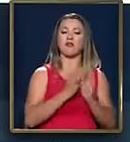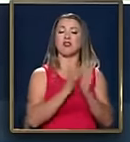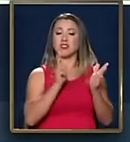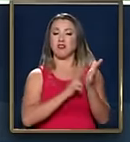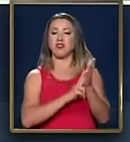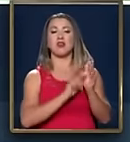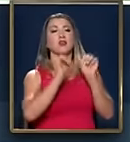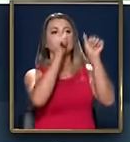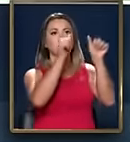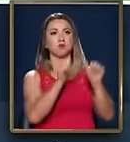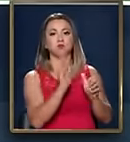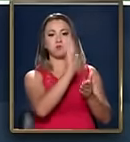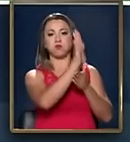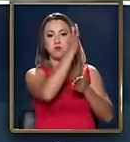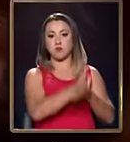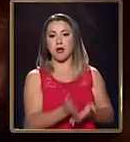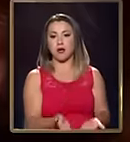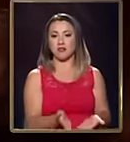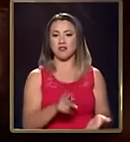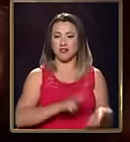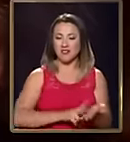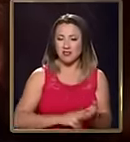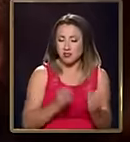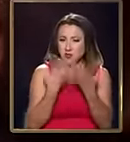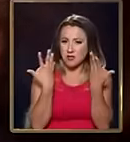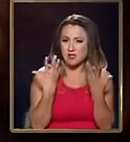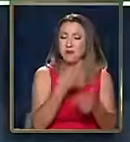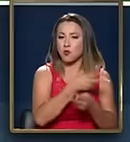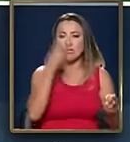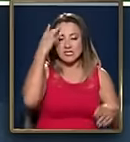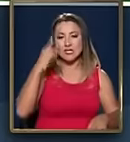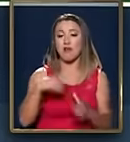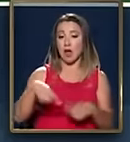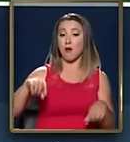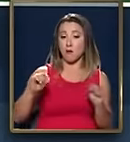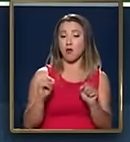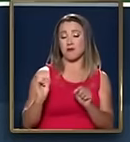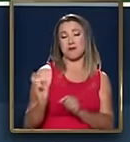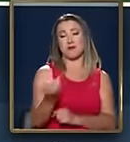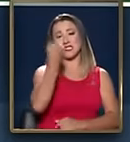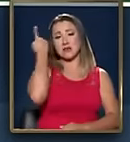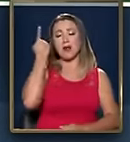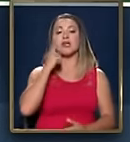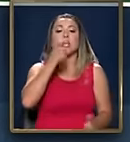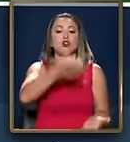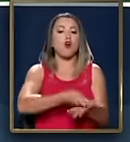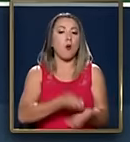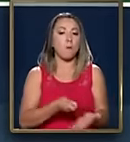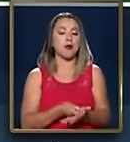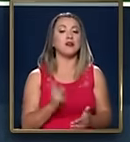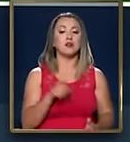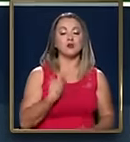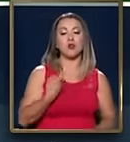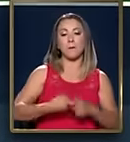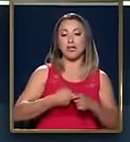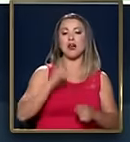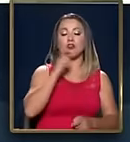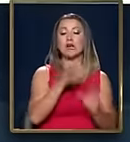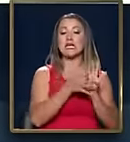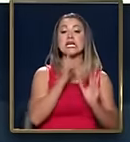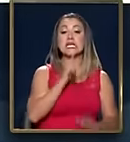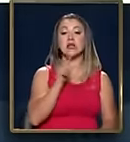más impresionante, que ustedes saben que hoy día Japón es uno de los principales compradores de nuestro metal rojo. ¿Gracias a